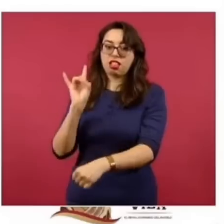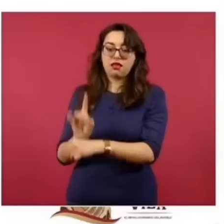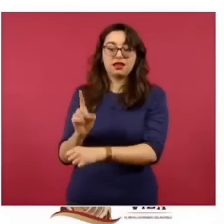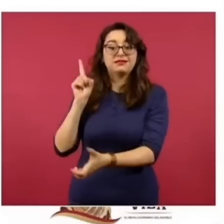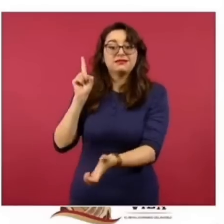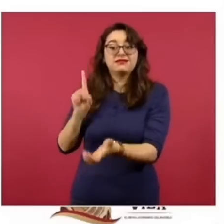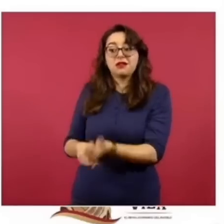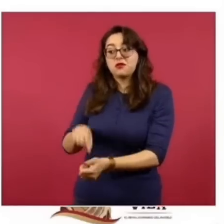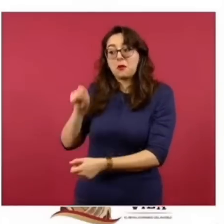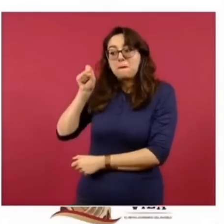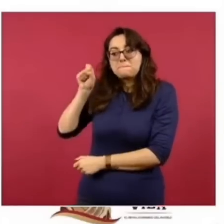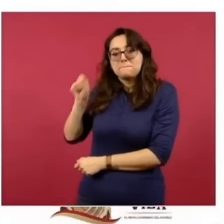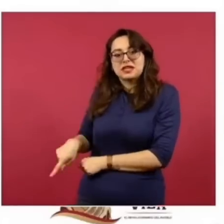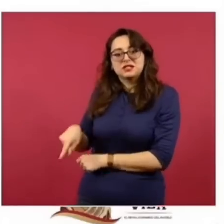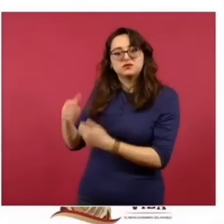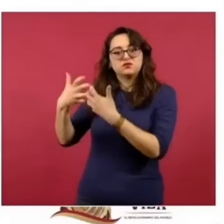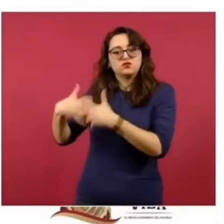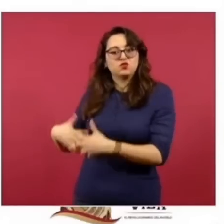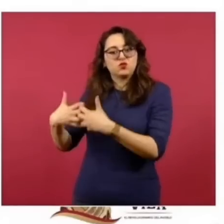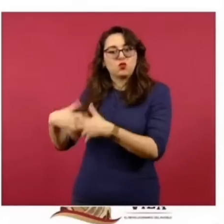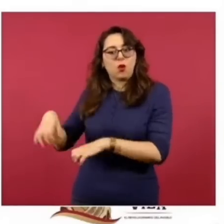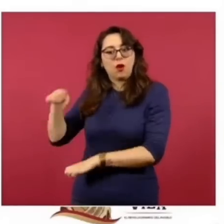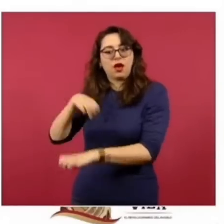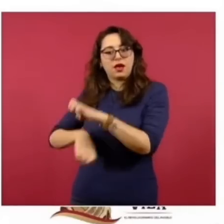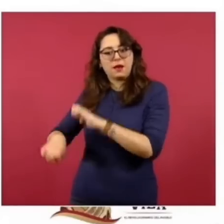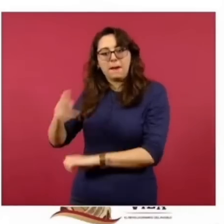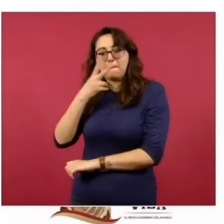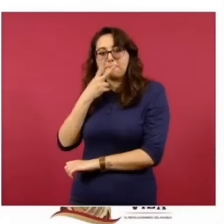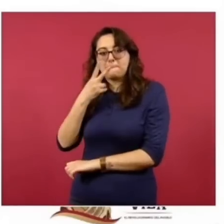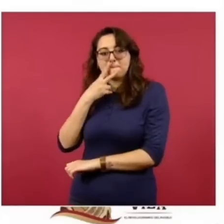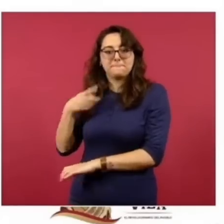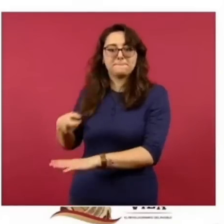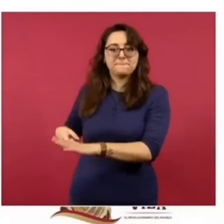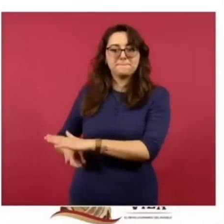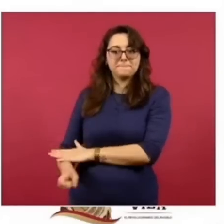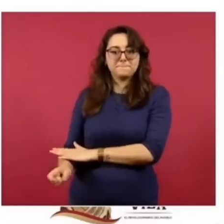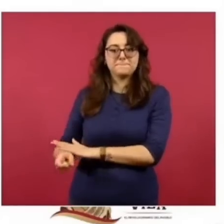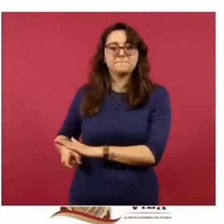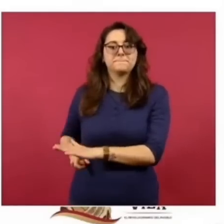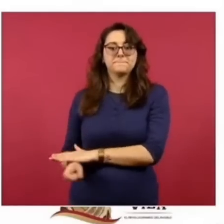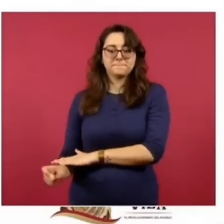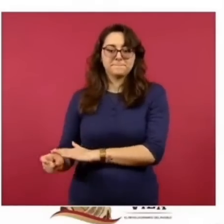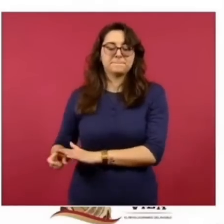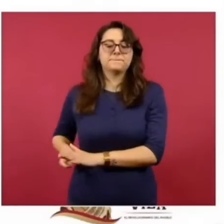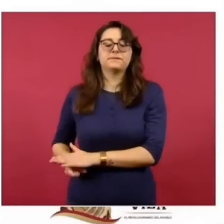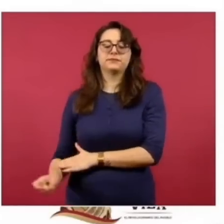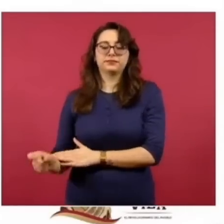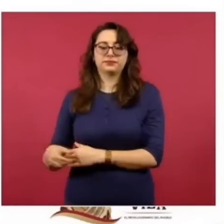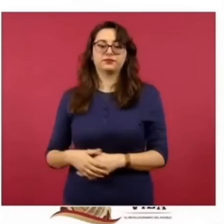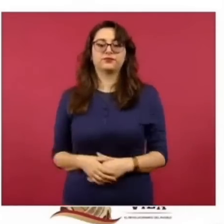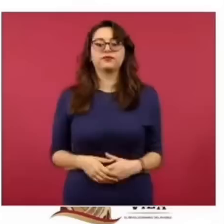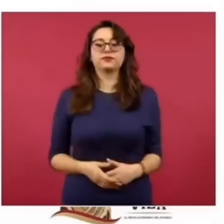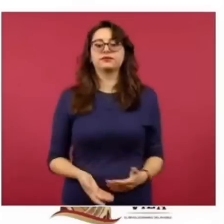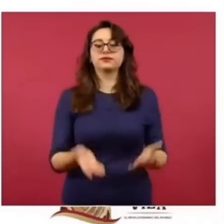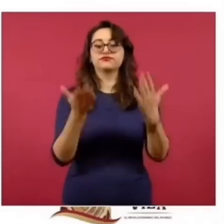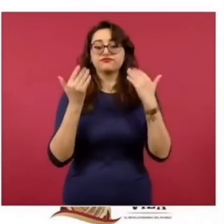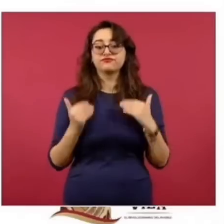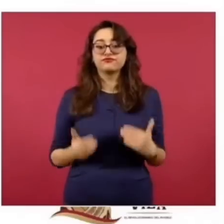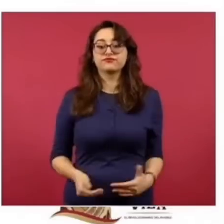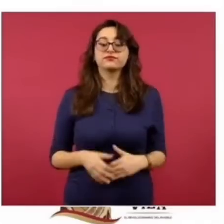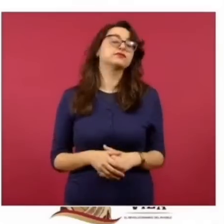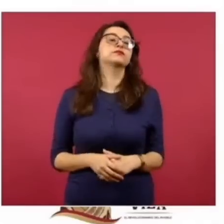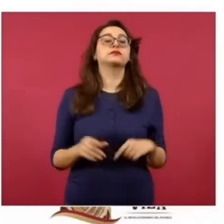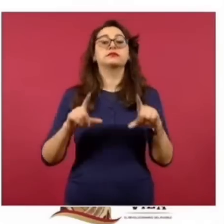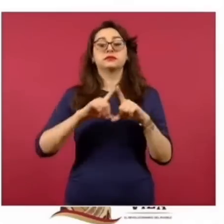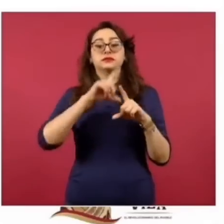Morris. Ahora veamos sobre los vulnerables. En México se estima que 45% de los adolescentes